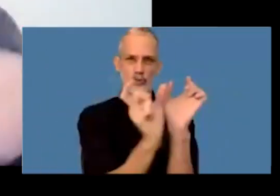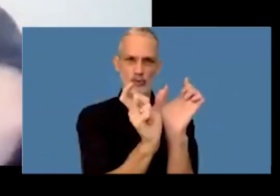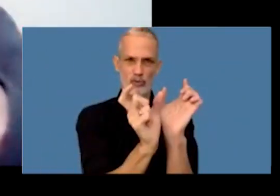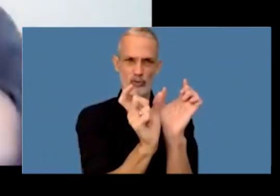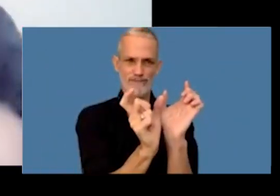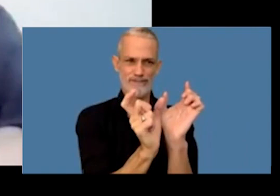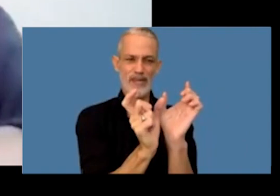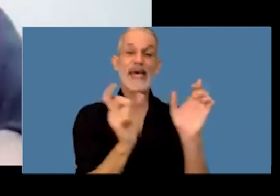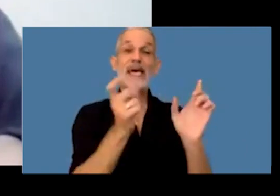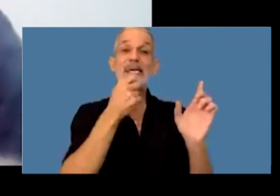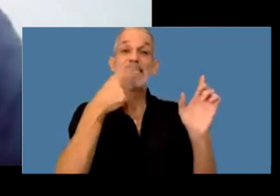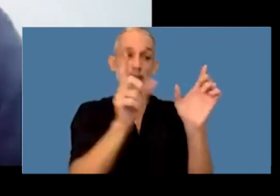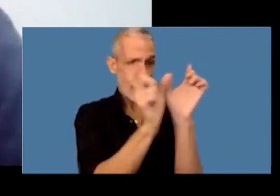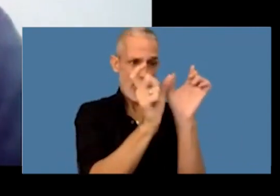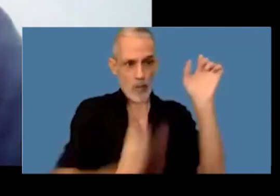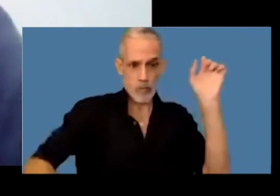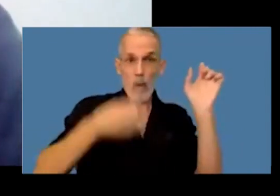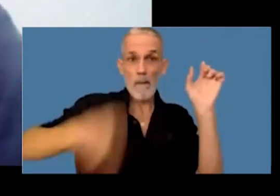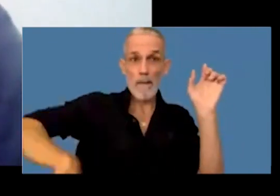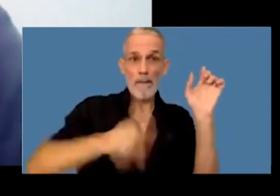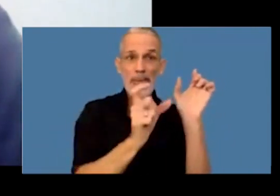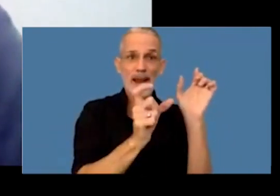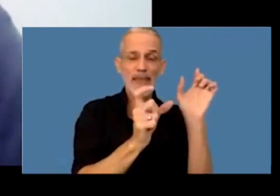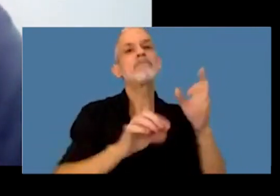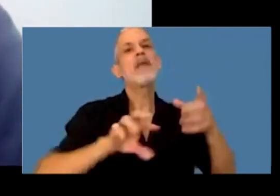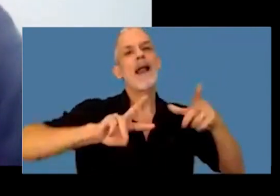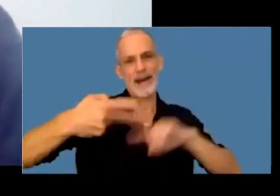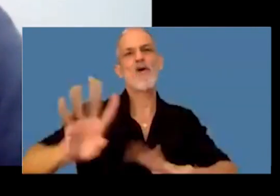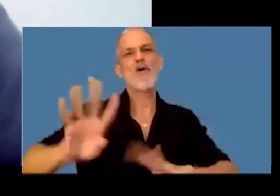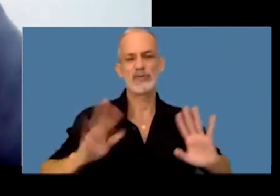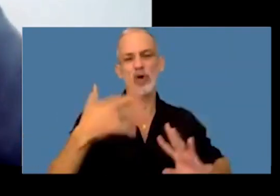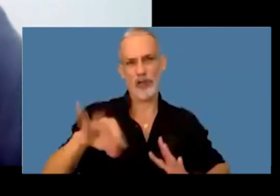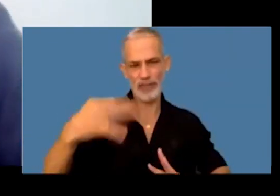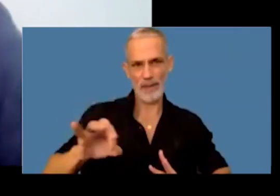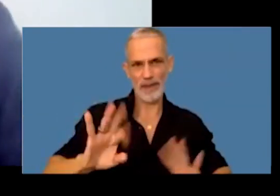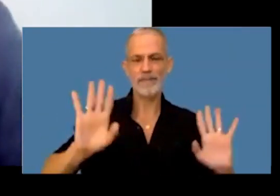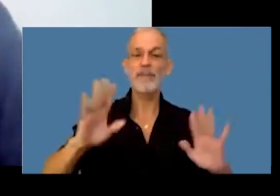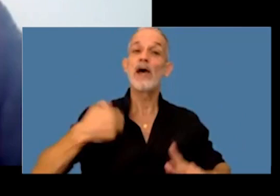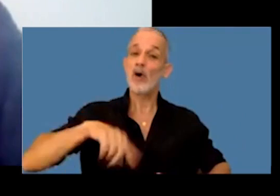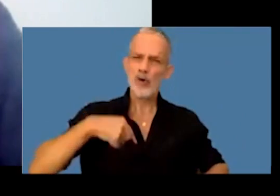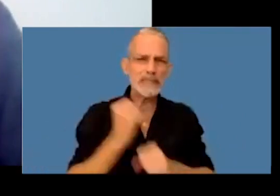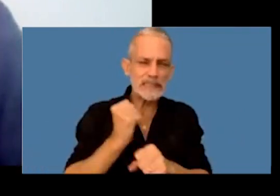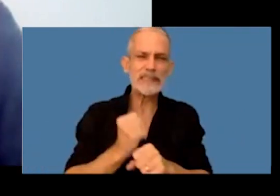se pierde una de las dos partes, hay que hacer una renovación, ¿sí? Nosotros estamos trabajando en